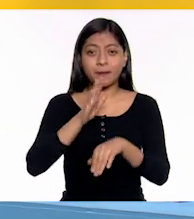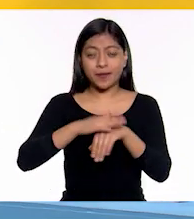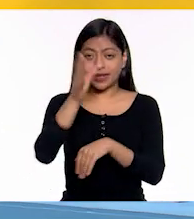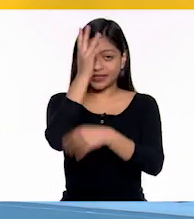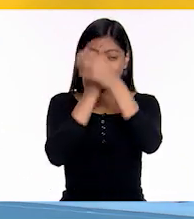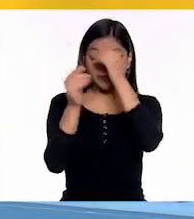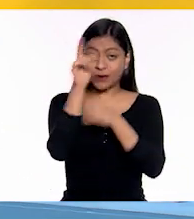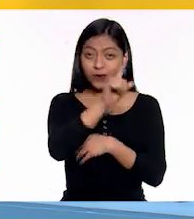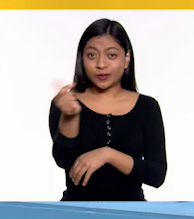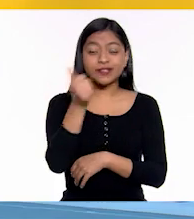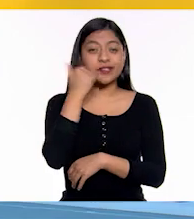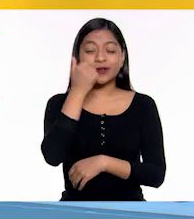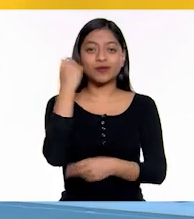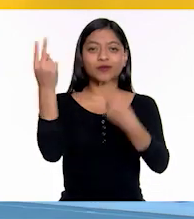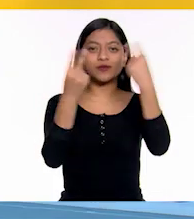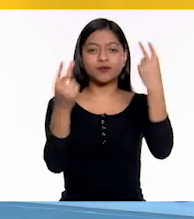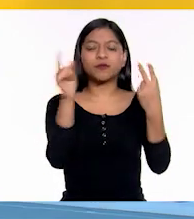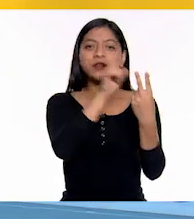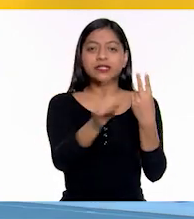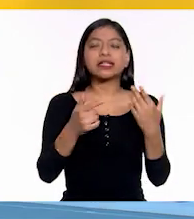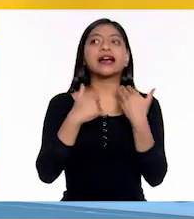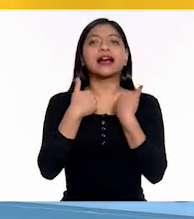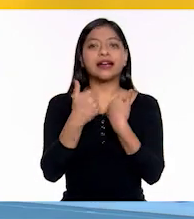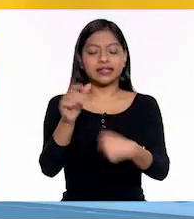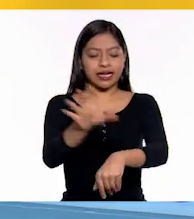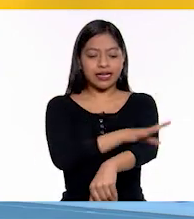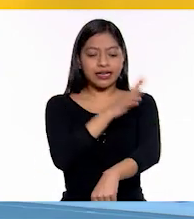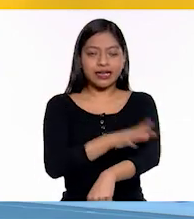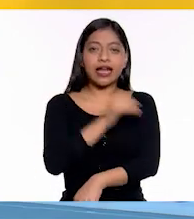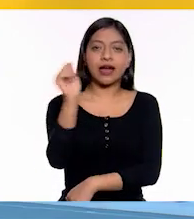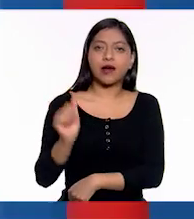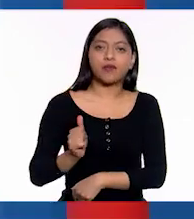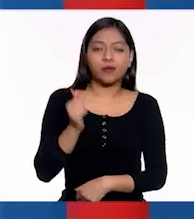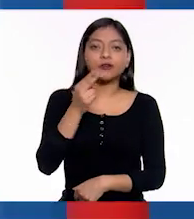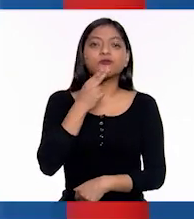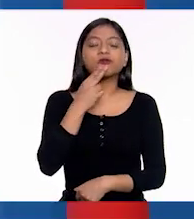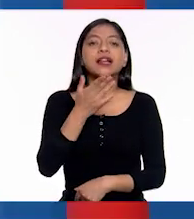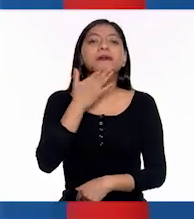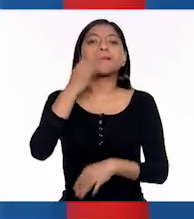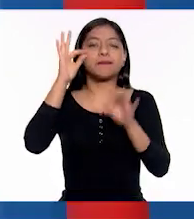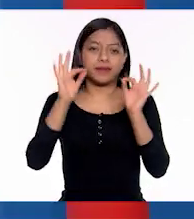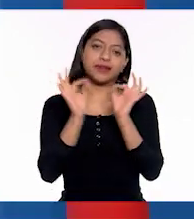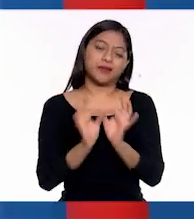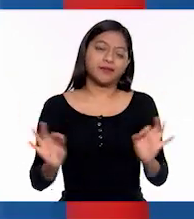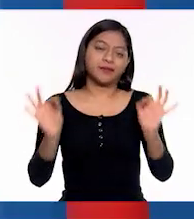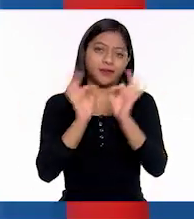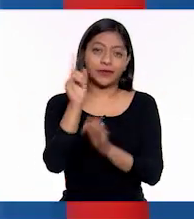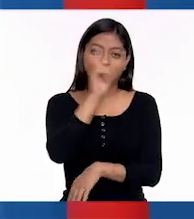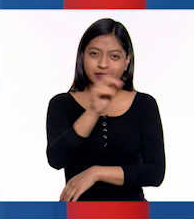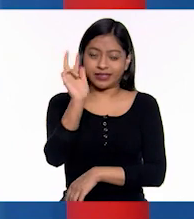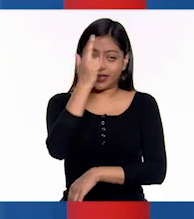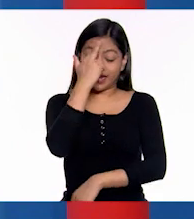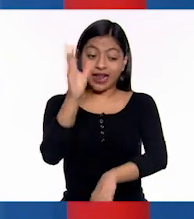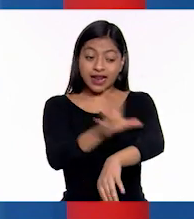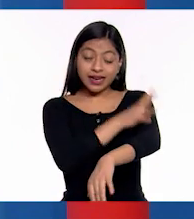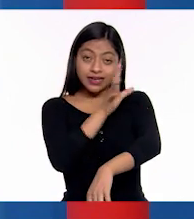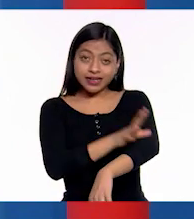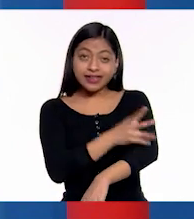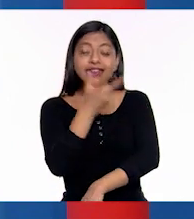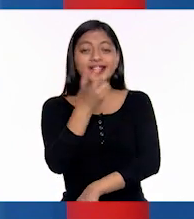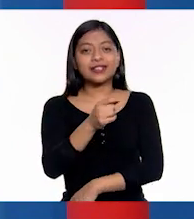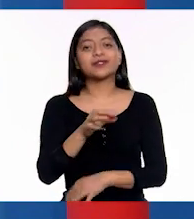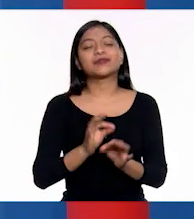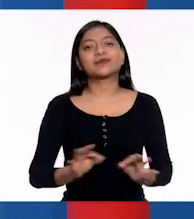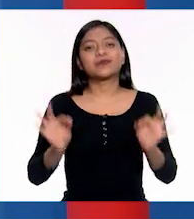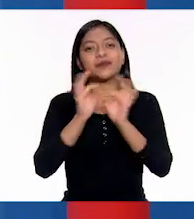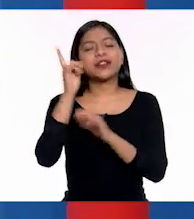nuestros alumnos identifiquen la importancia y el aprovechamiento de la energía. Sí, recordemos que la energía es un recurso muy importante para el